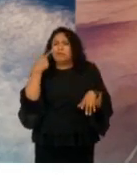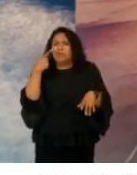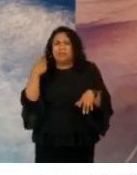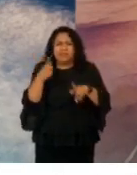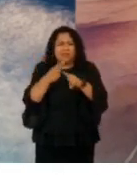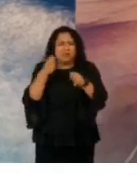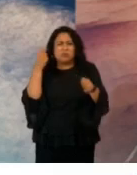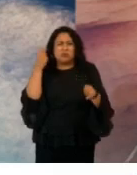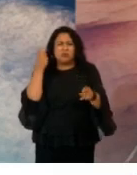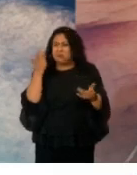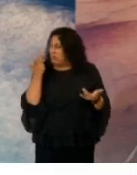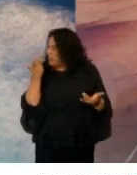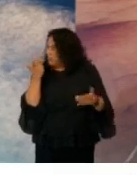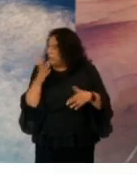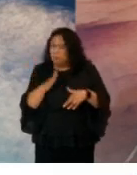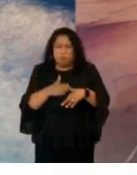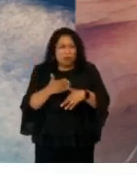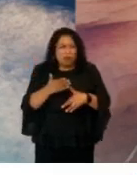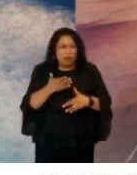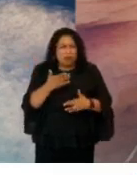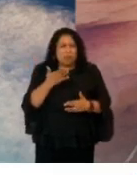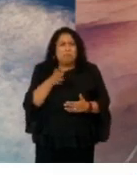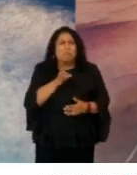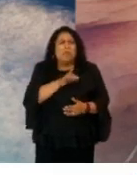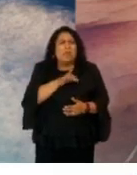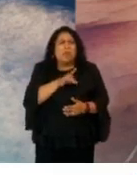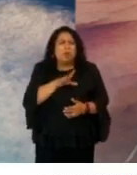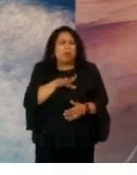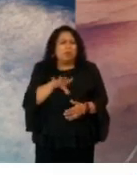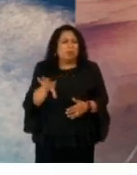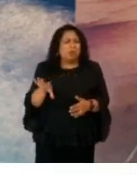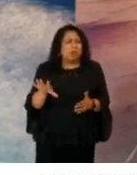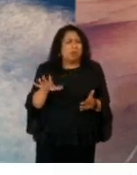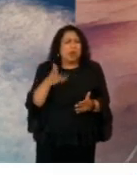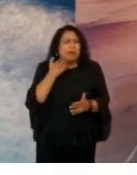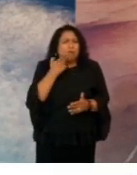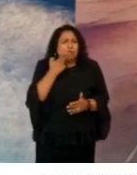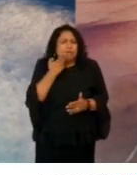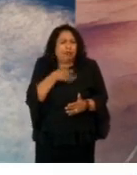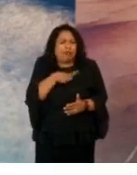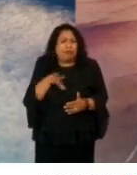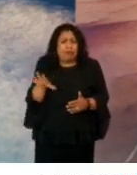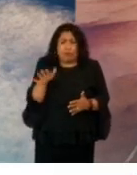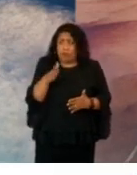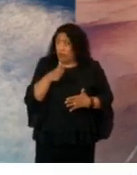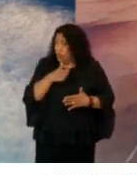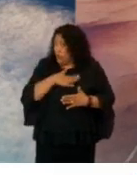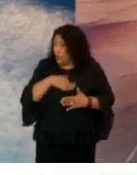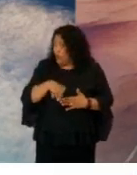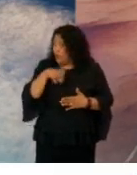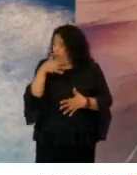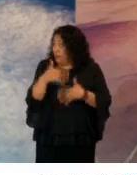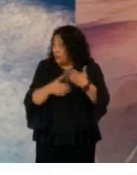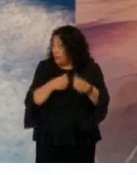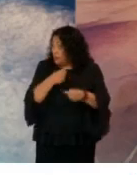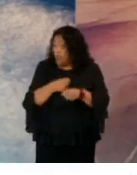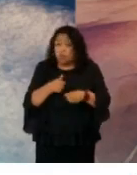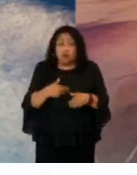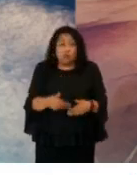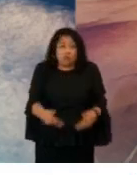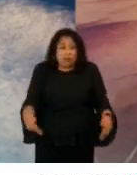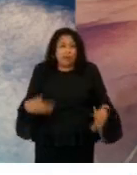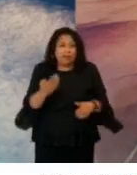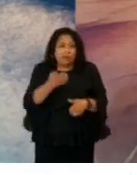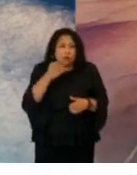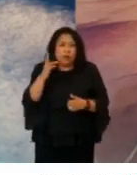público no porque no quieran ser más sostenibles, sino porque les da miedo. Sino porque yo cuando tenía 15 años y usaba falda de